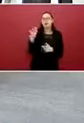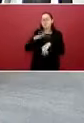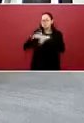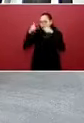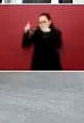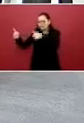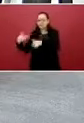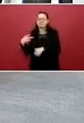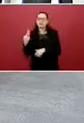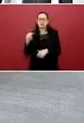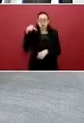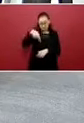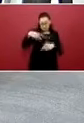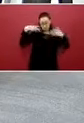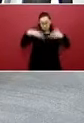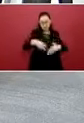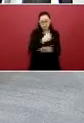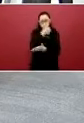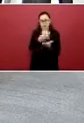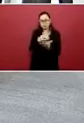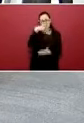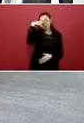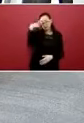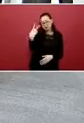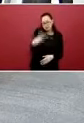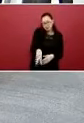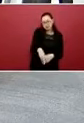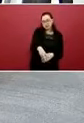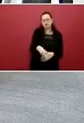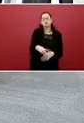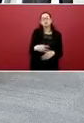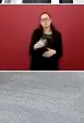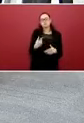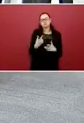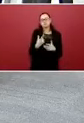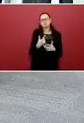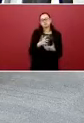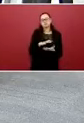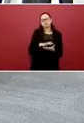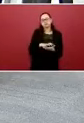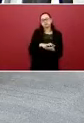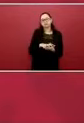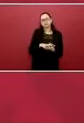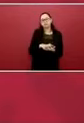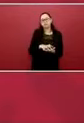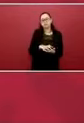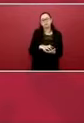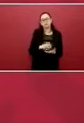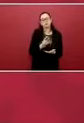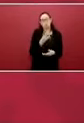en la ciudad se incrementó a